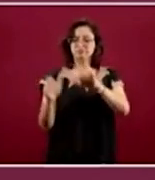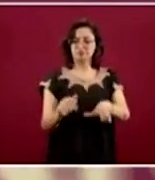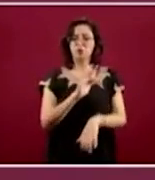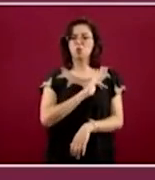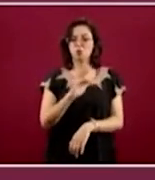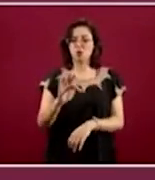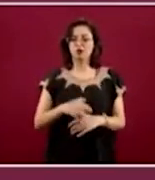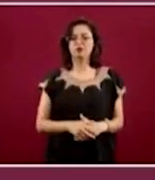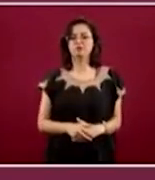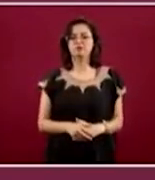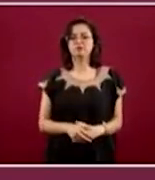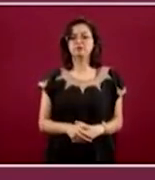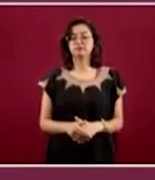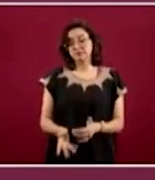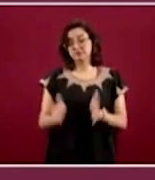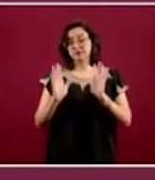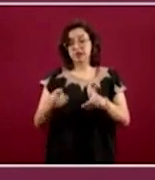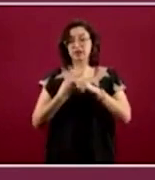Bueno,